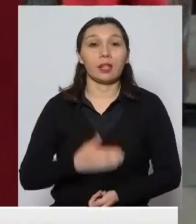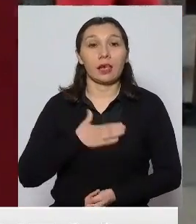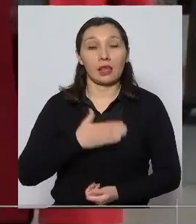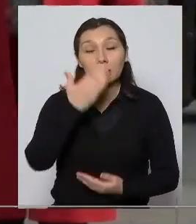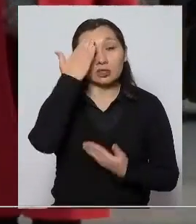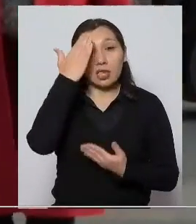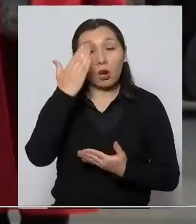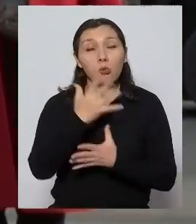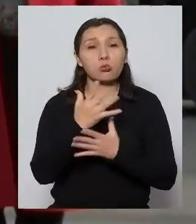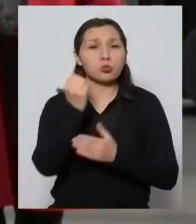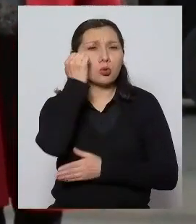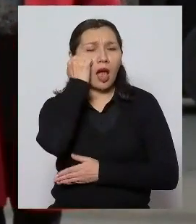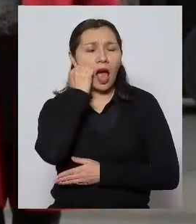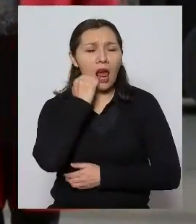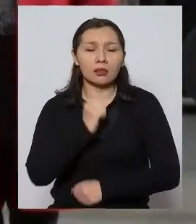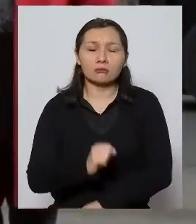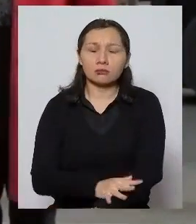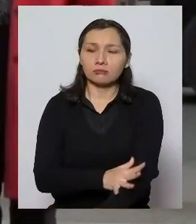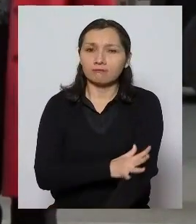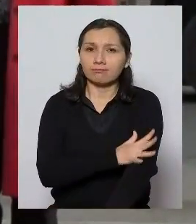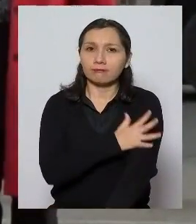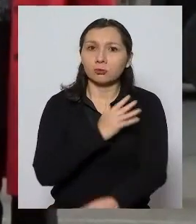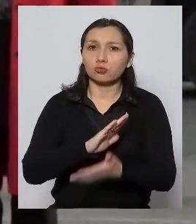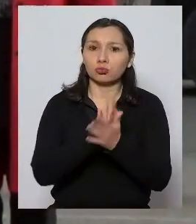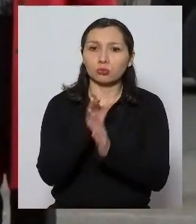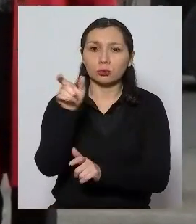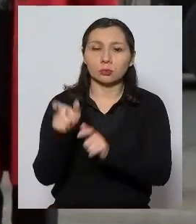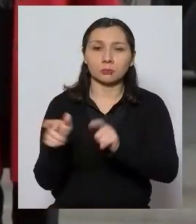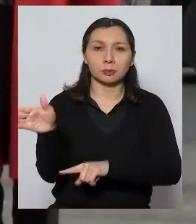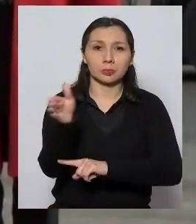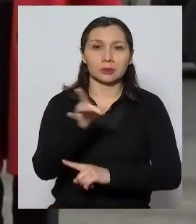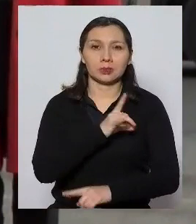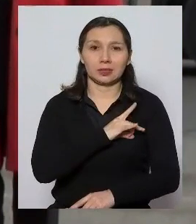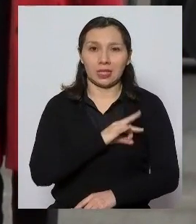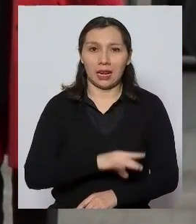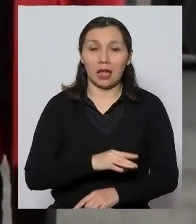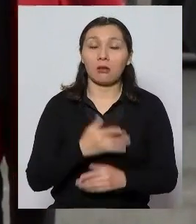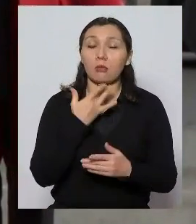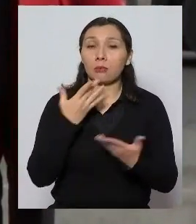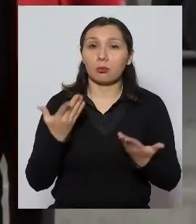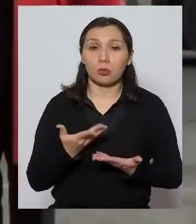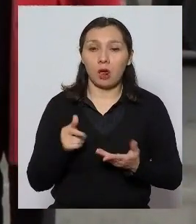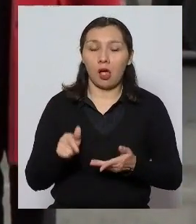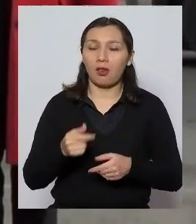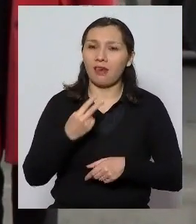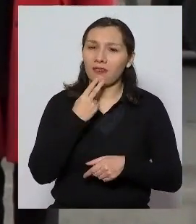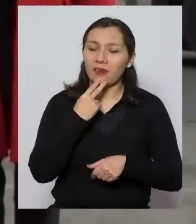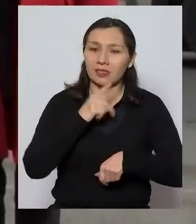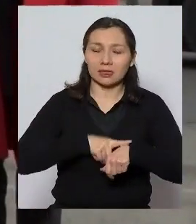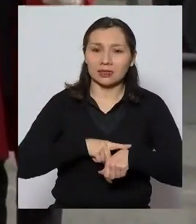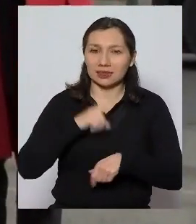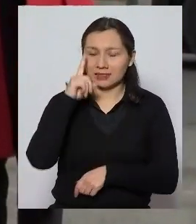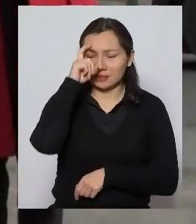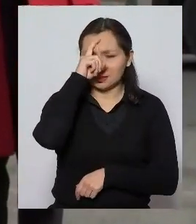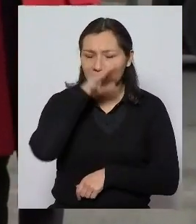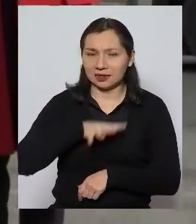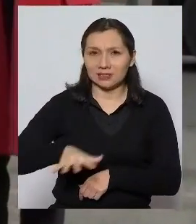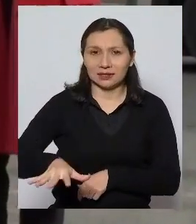quiero saludar con mucho cariño y emoción a todos mis compatriotas, porque estamos viviendo tiempos